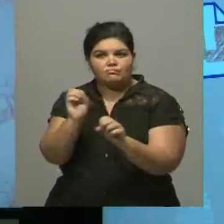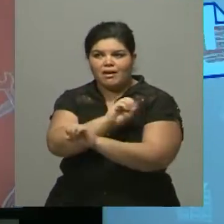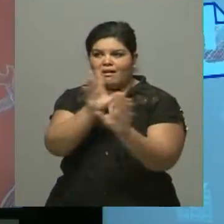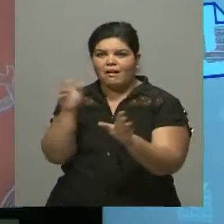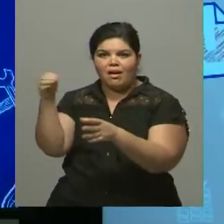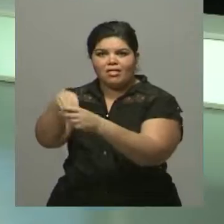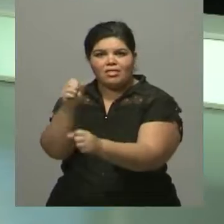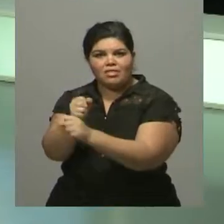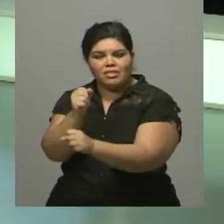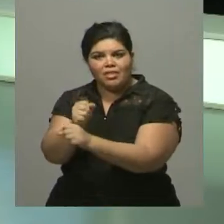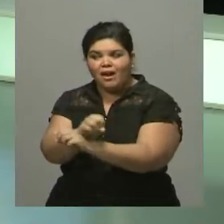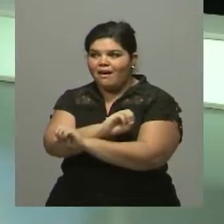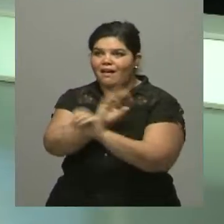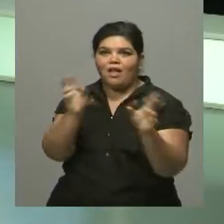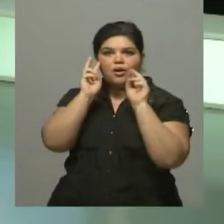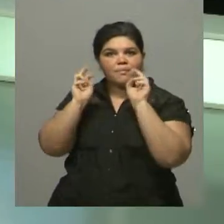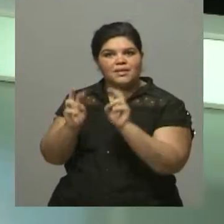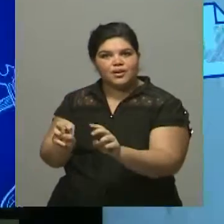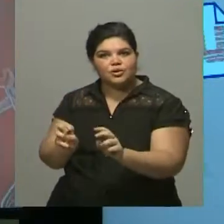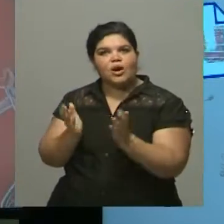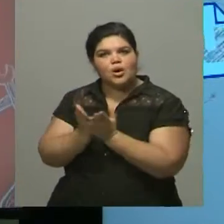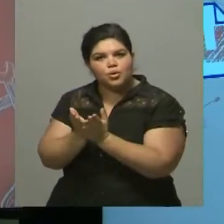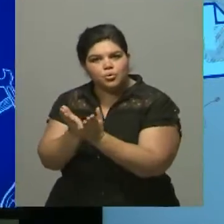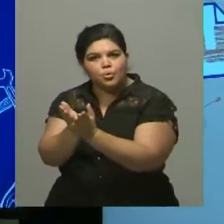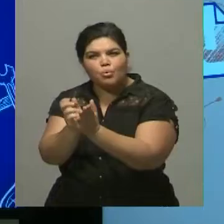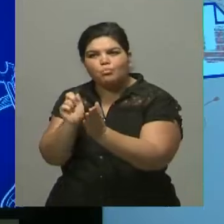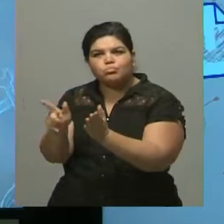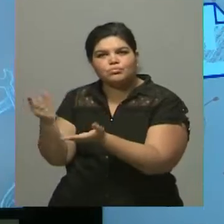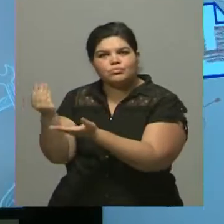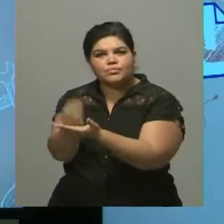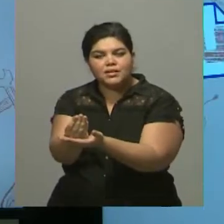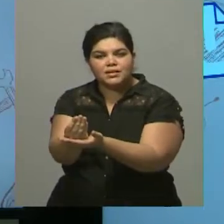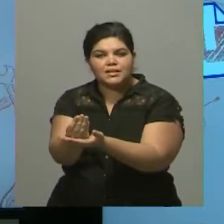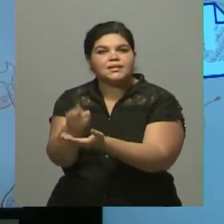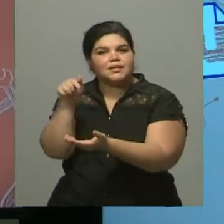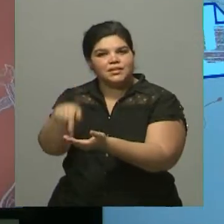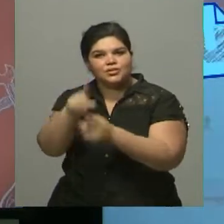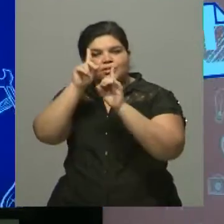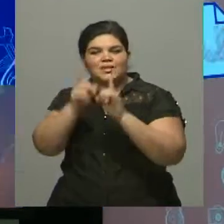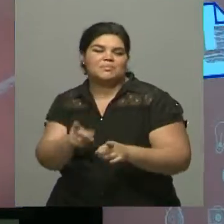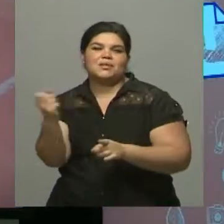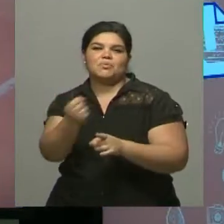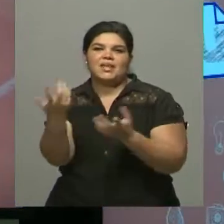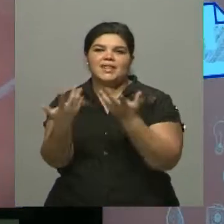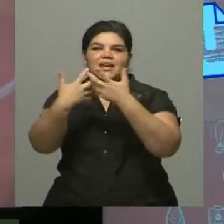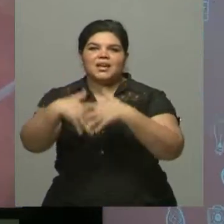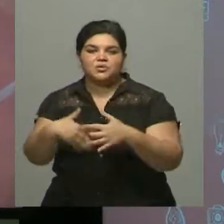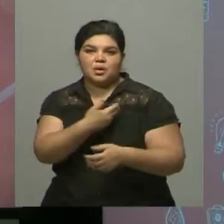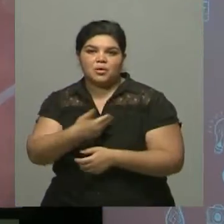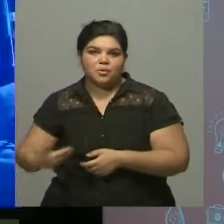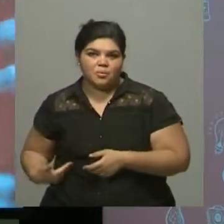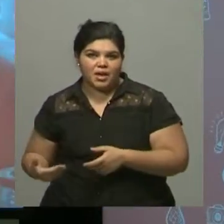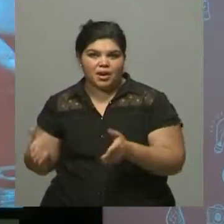análisis, esa investigación, esos estudios tienen una aplicación justamente a las políticas públicas, ¿no? Y en este